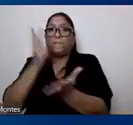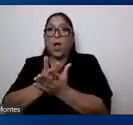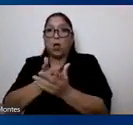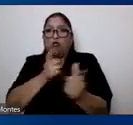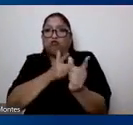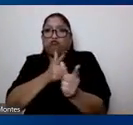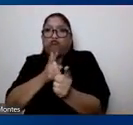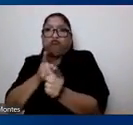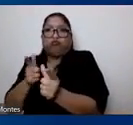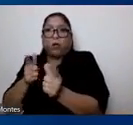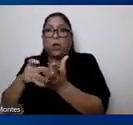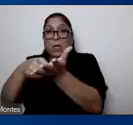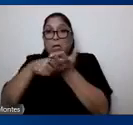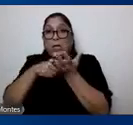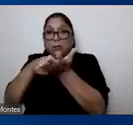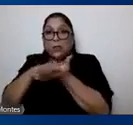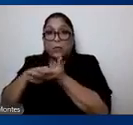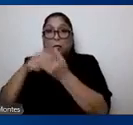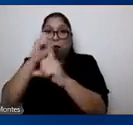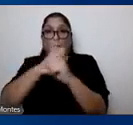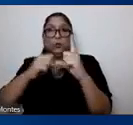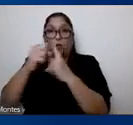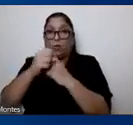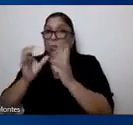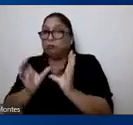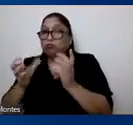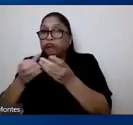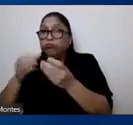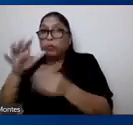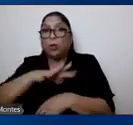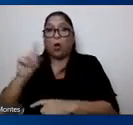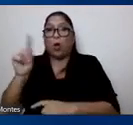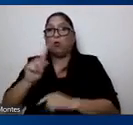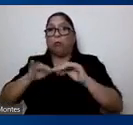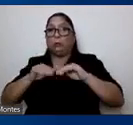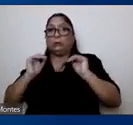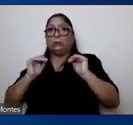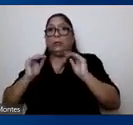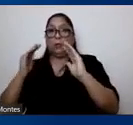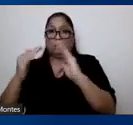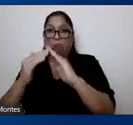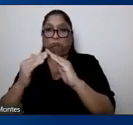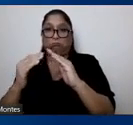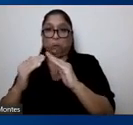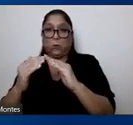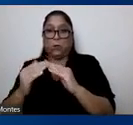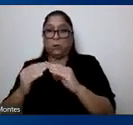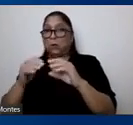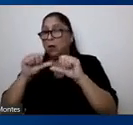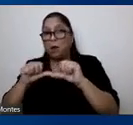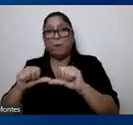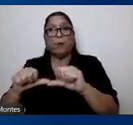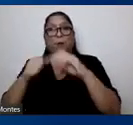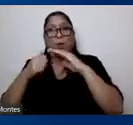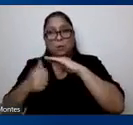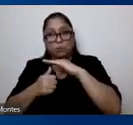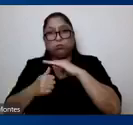donde obligaba a la sociedad en su conjunto a no salir de casa, a permanecer en ellas